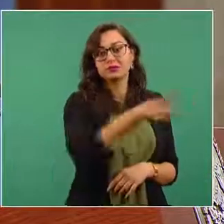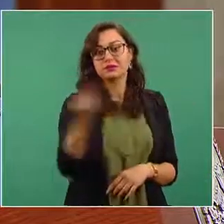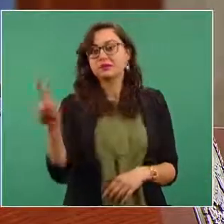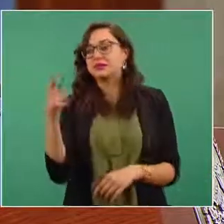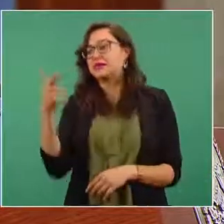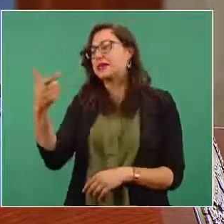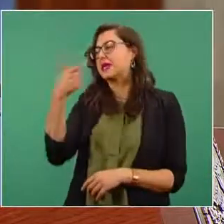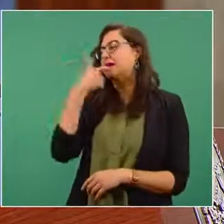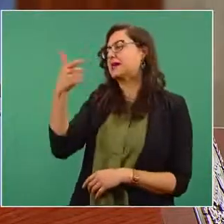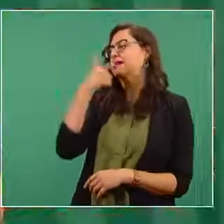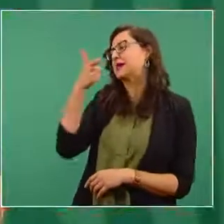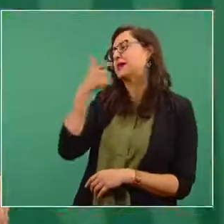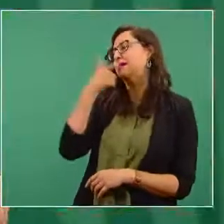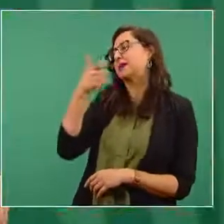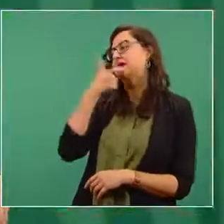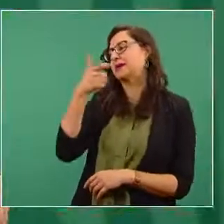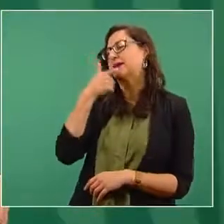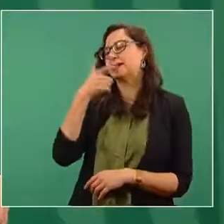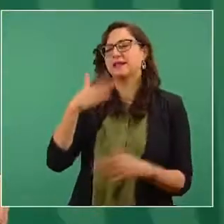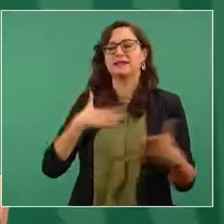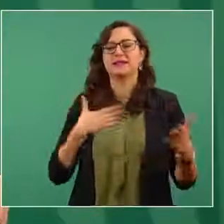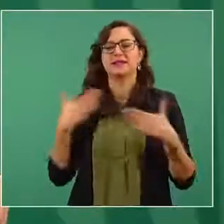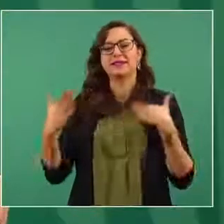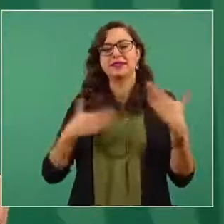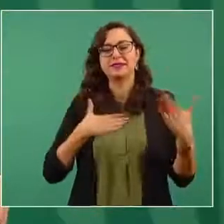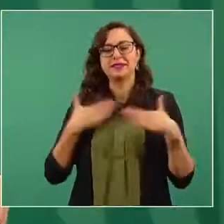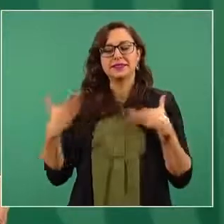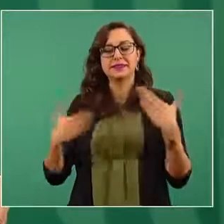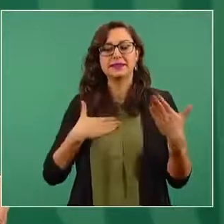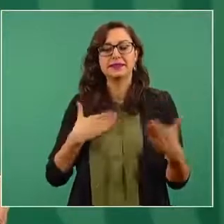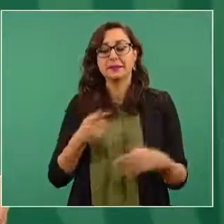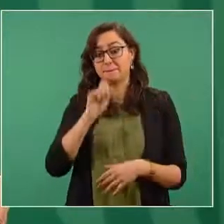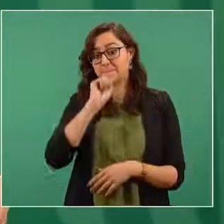hasta del finado Castillo Peraza